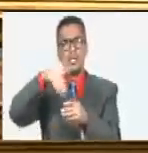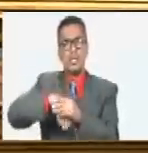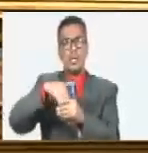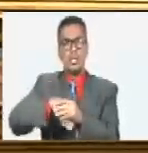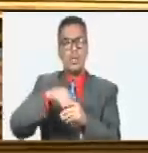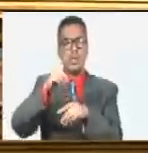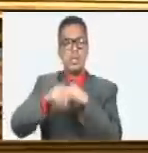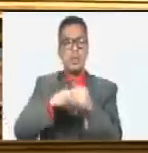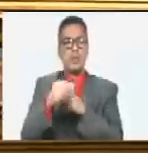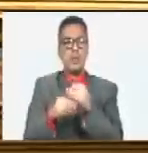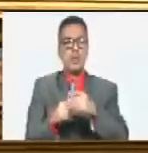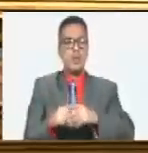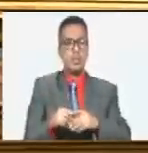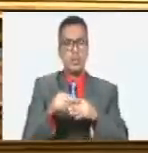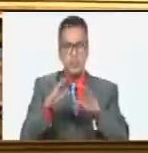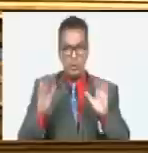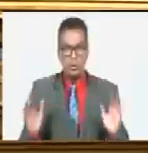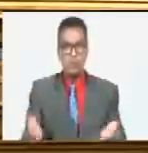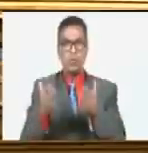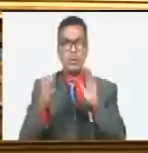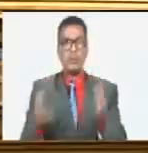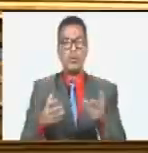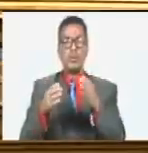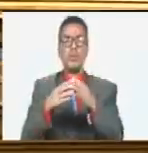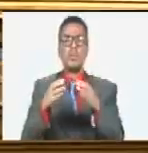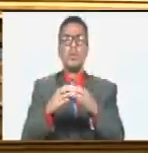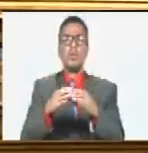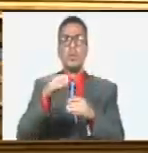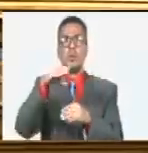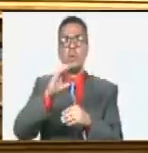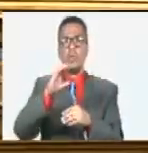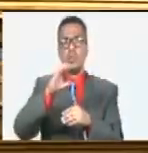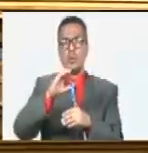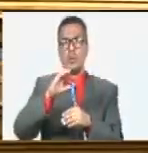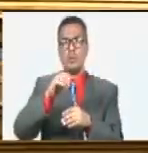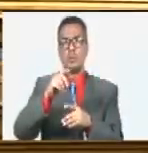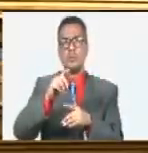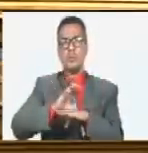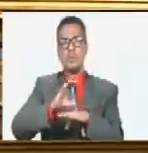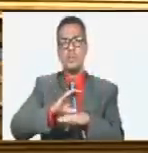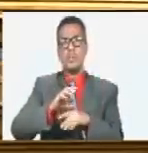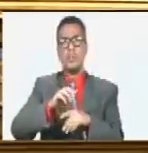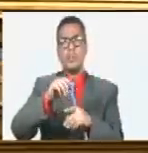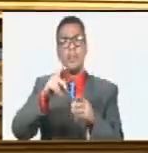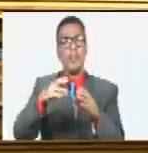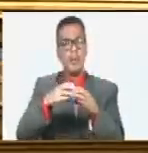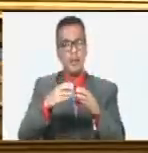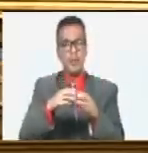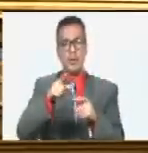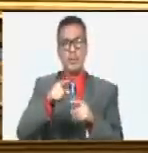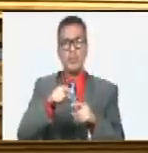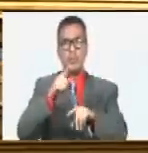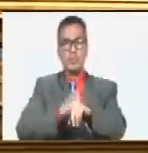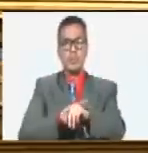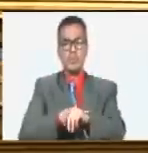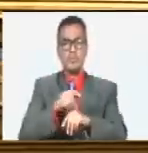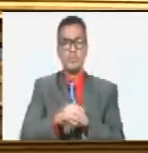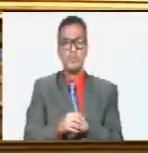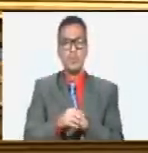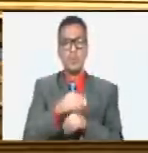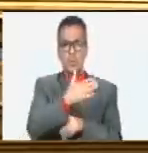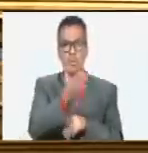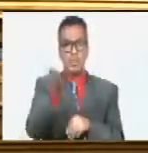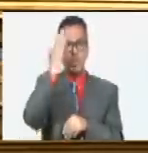eran arriados por los partidos del estatus de ese momento. Y ustedes